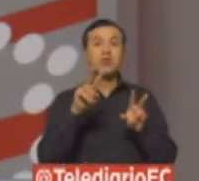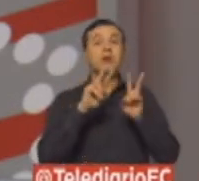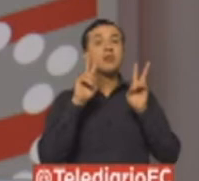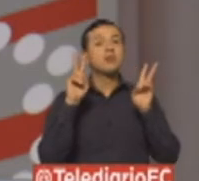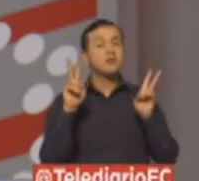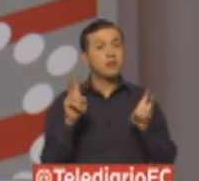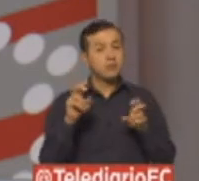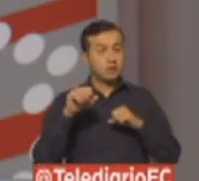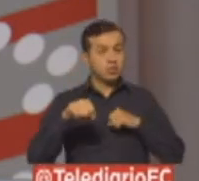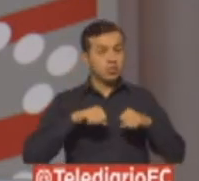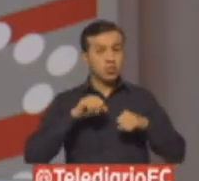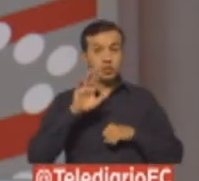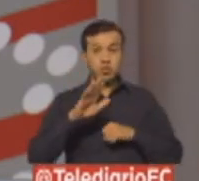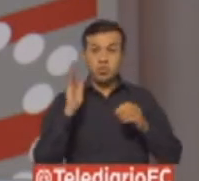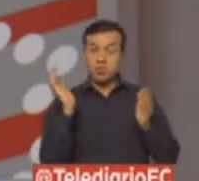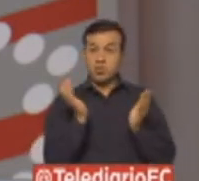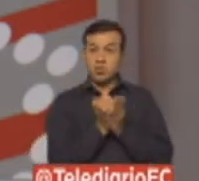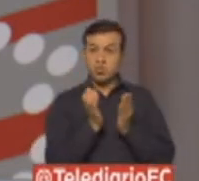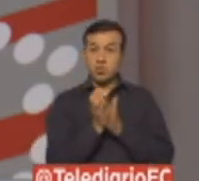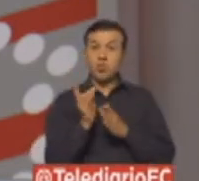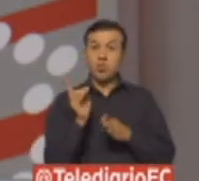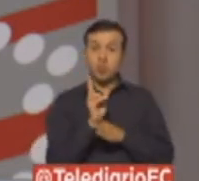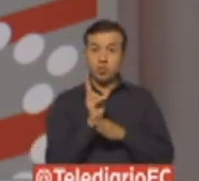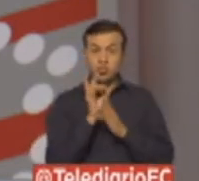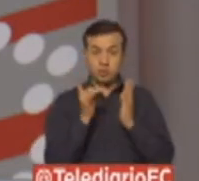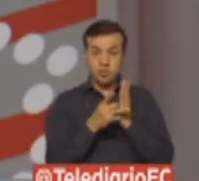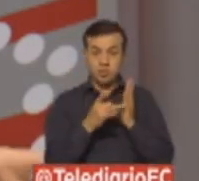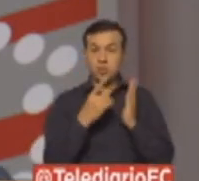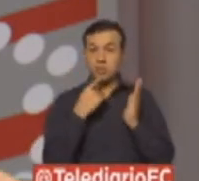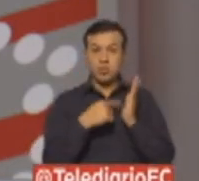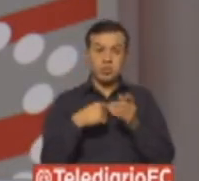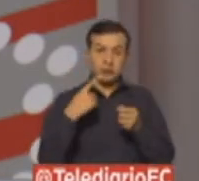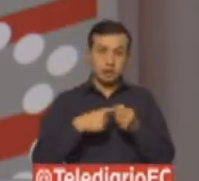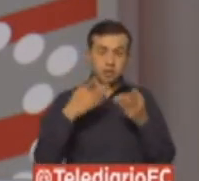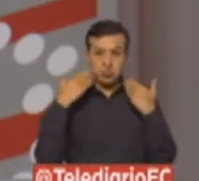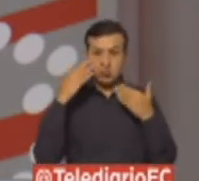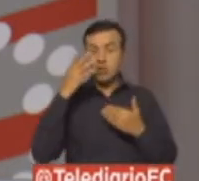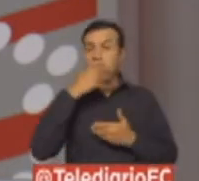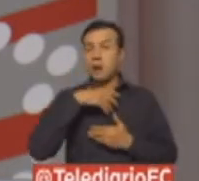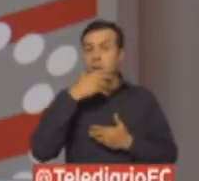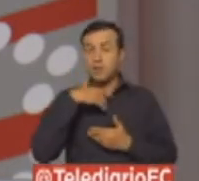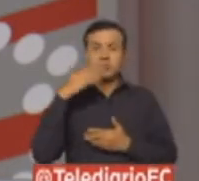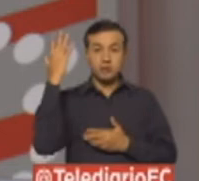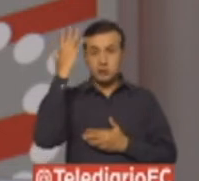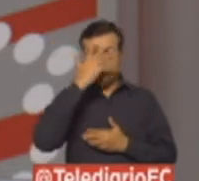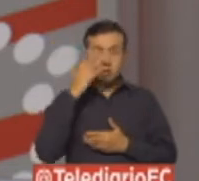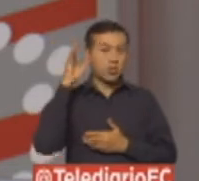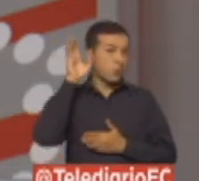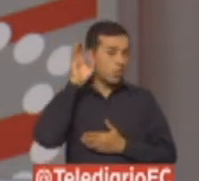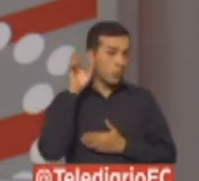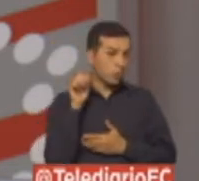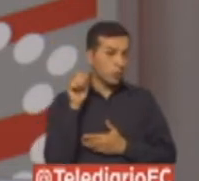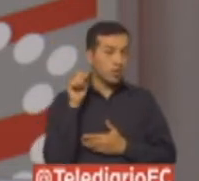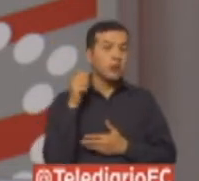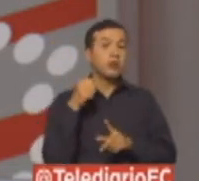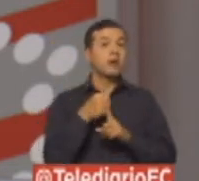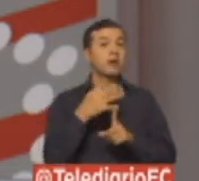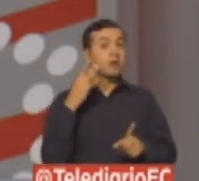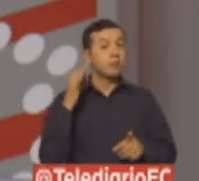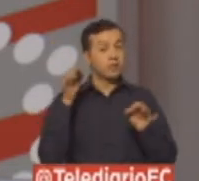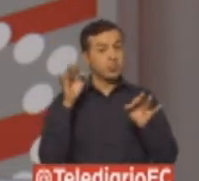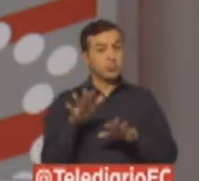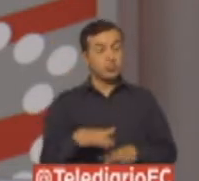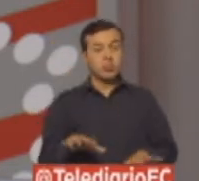a la gestión de sus desechos al uso del plástico en ciudades como quito guayaquil ambato esmeraldas cuenca tiene un impacto directo